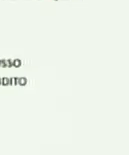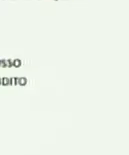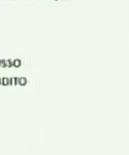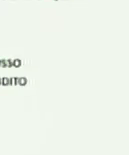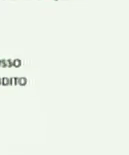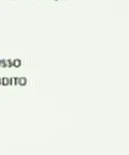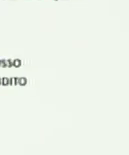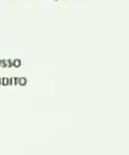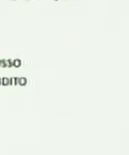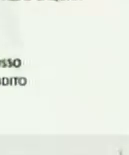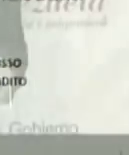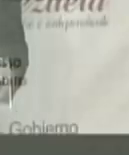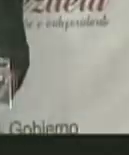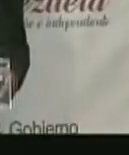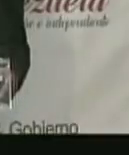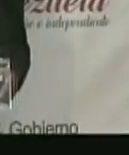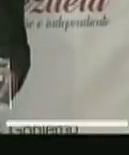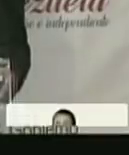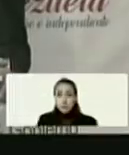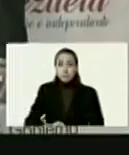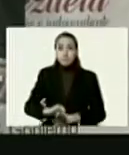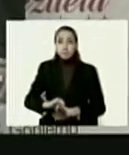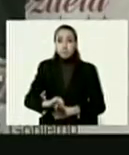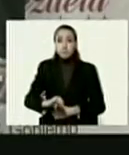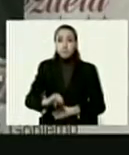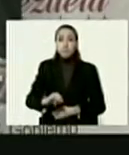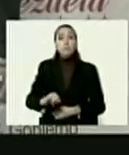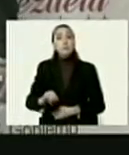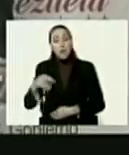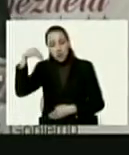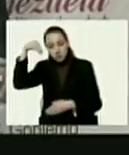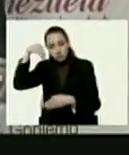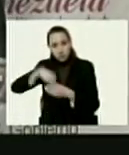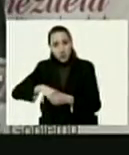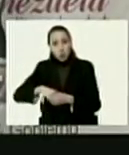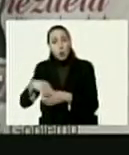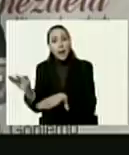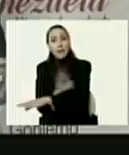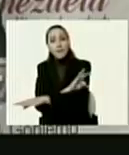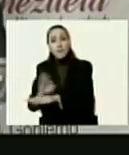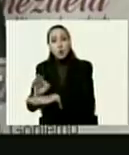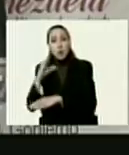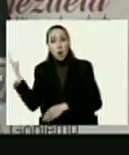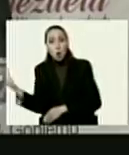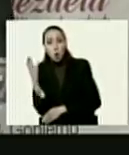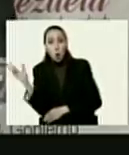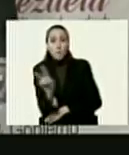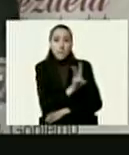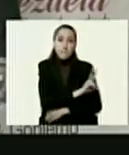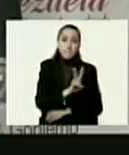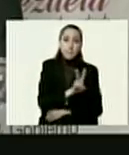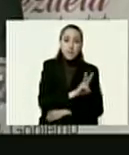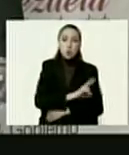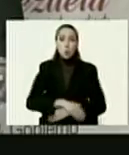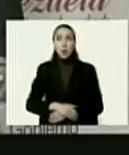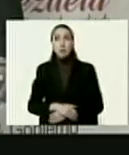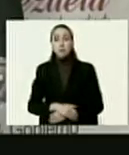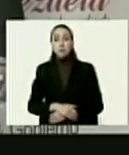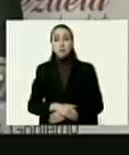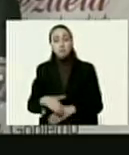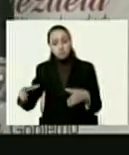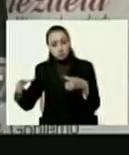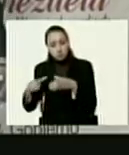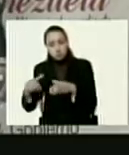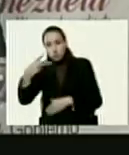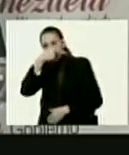más deleznables que hacen vida en la frontera de Colombia con Venezuela, el llamado grupo paramilitar